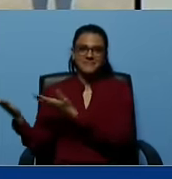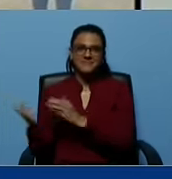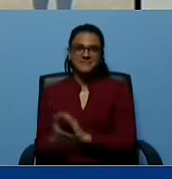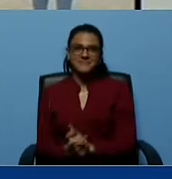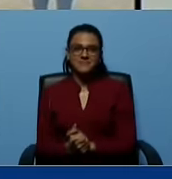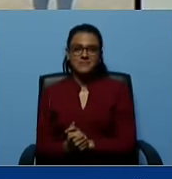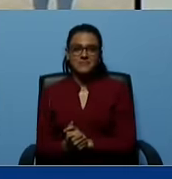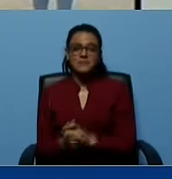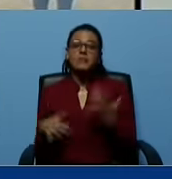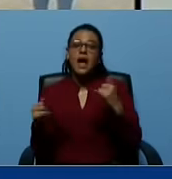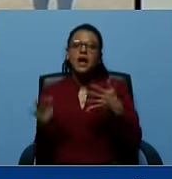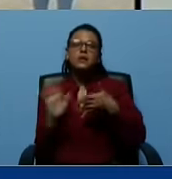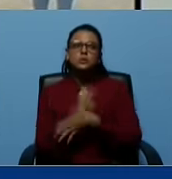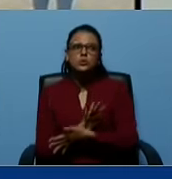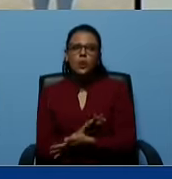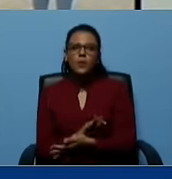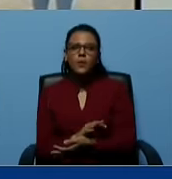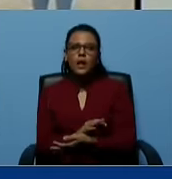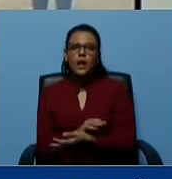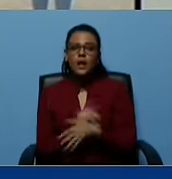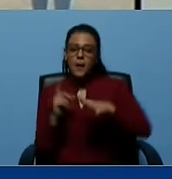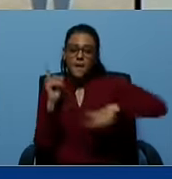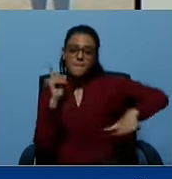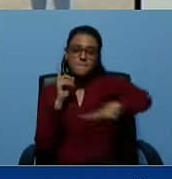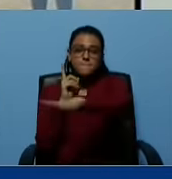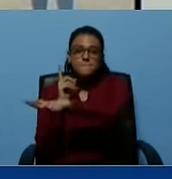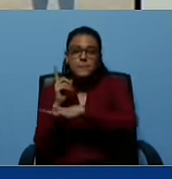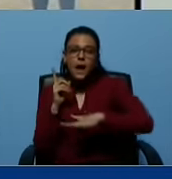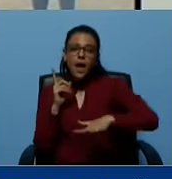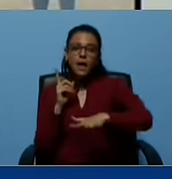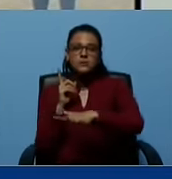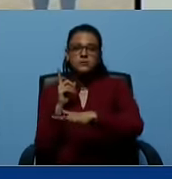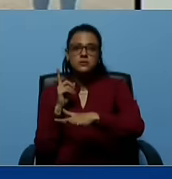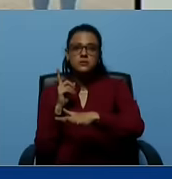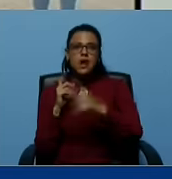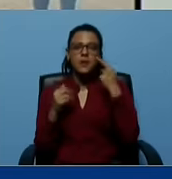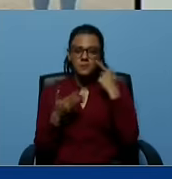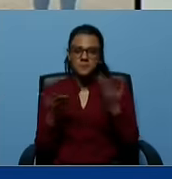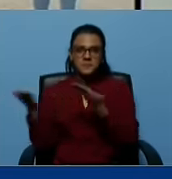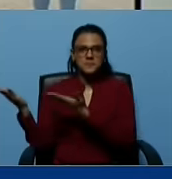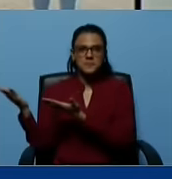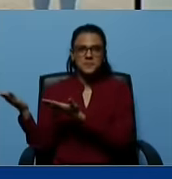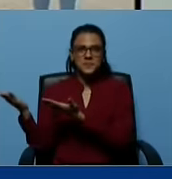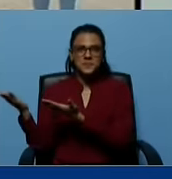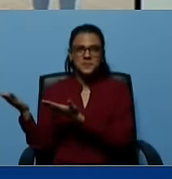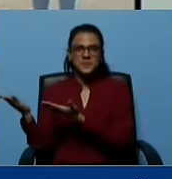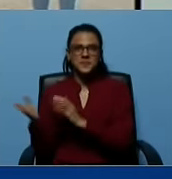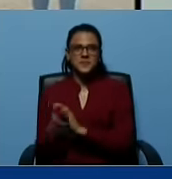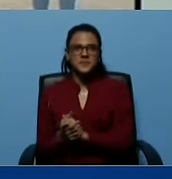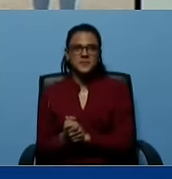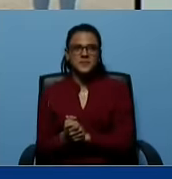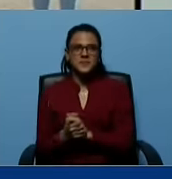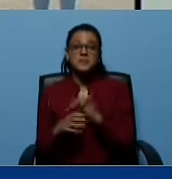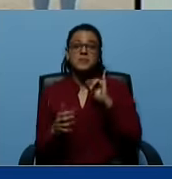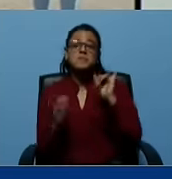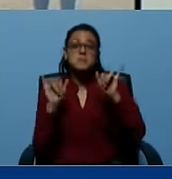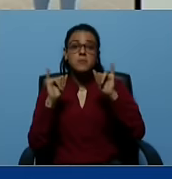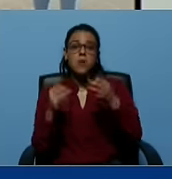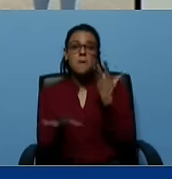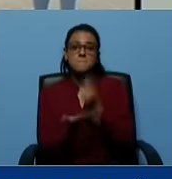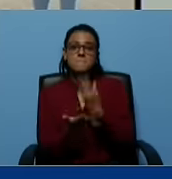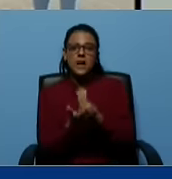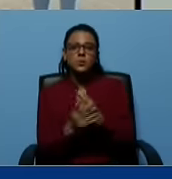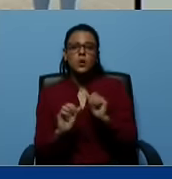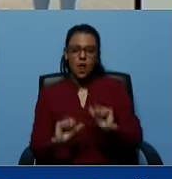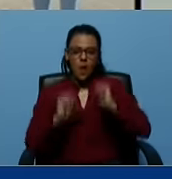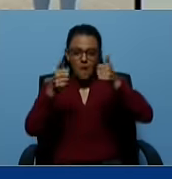que están en la Plaza Rómulo Gallego, y vamos a darle el pase para ver en el oriente del país el